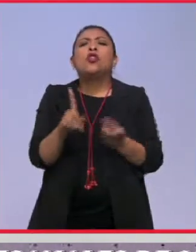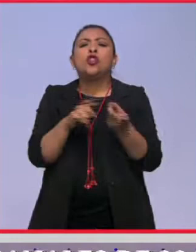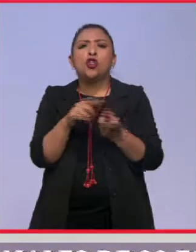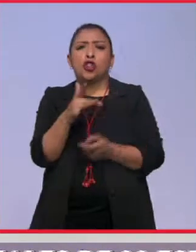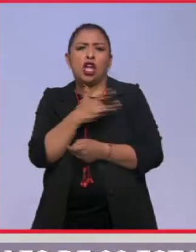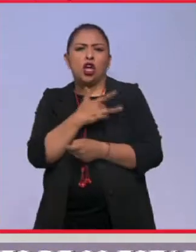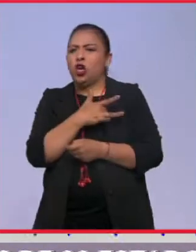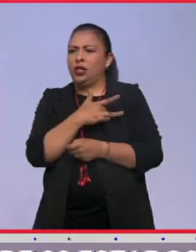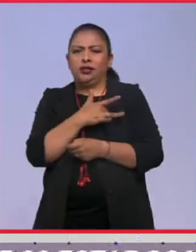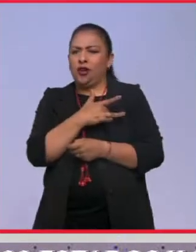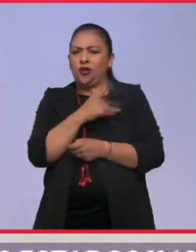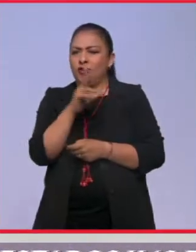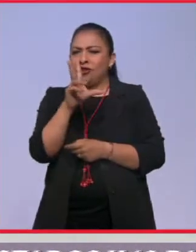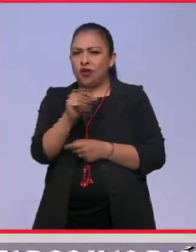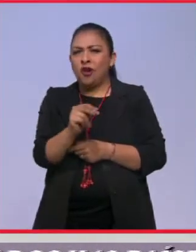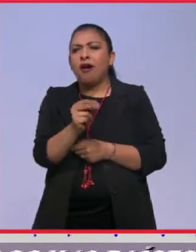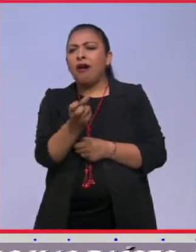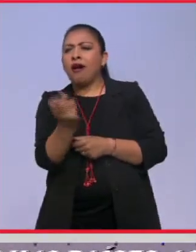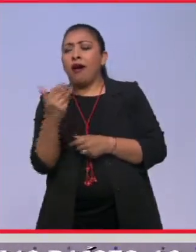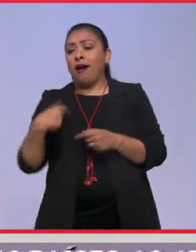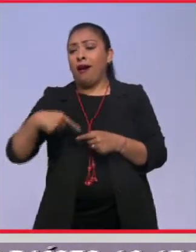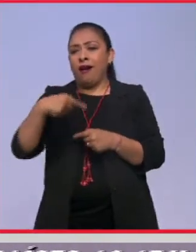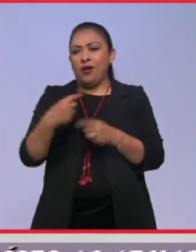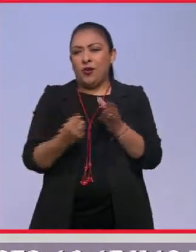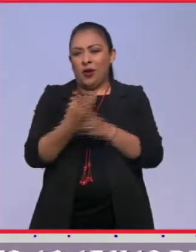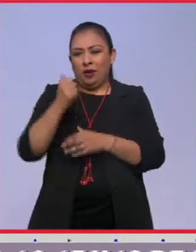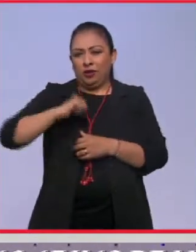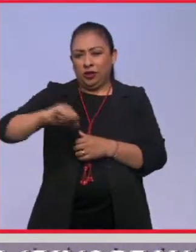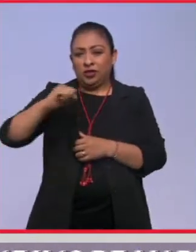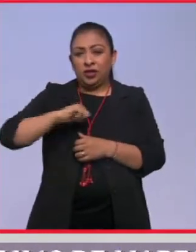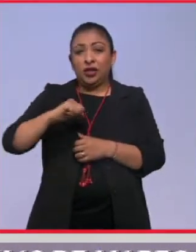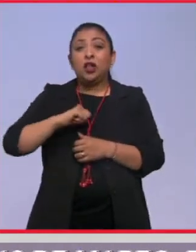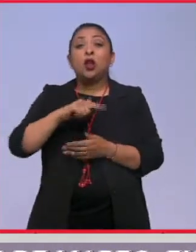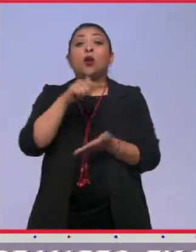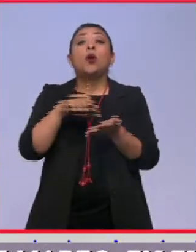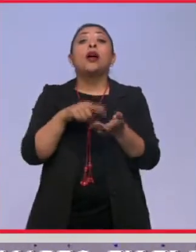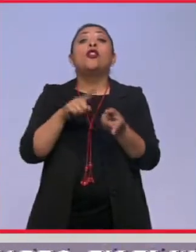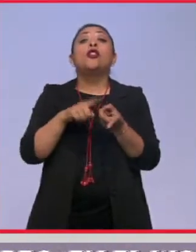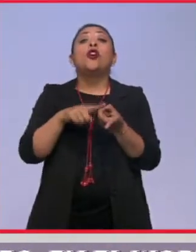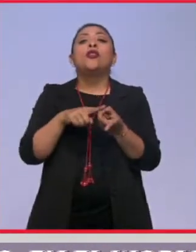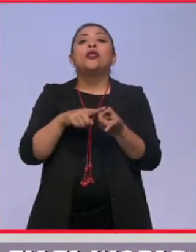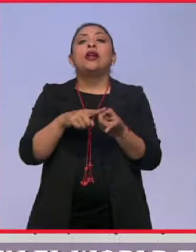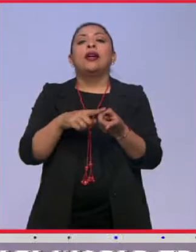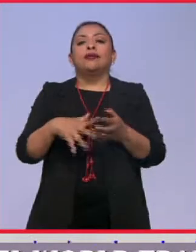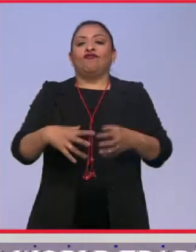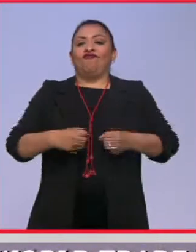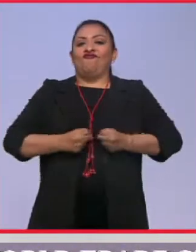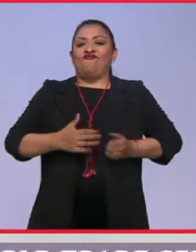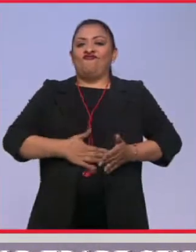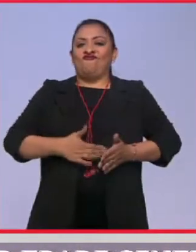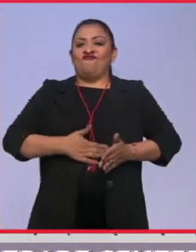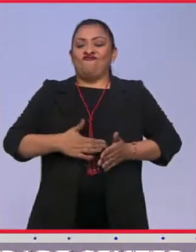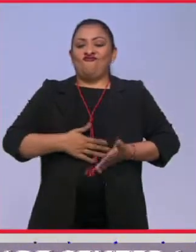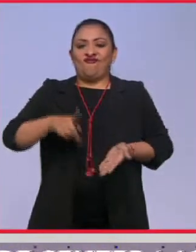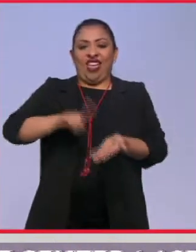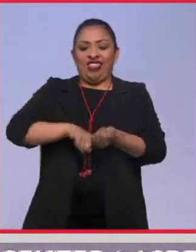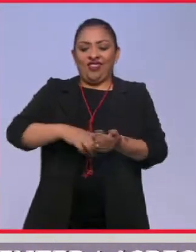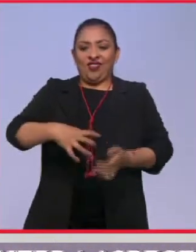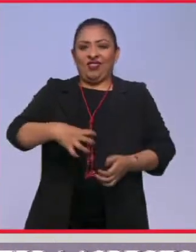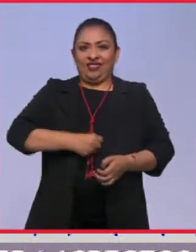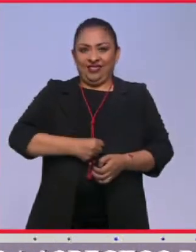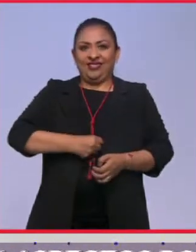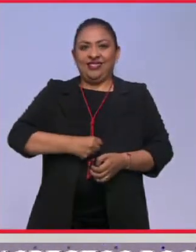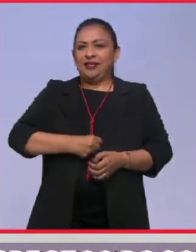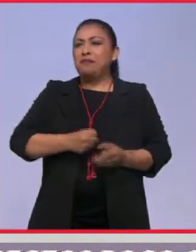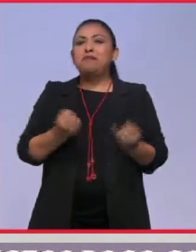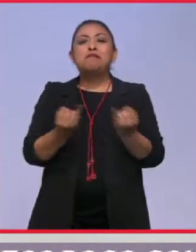corazón, en donde lo hemos interpretado en los últimos siglos, sino estaba más bien en las tripas, en las vísceras, en el estómago, en